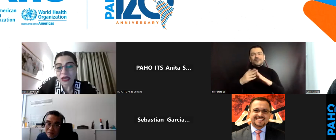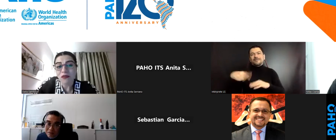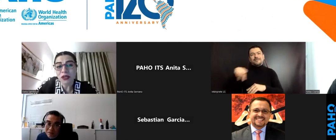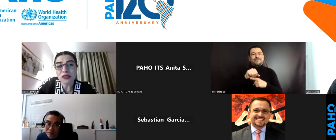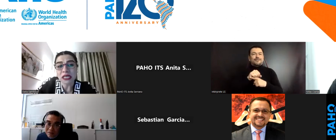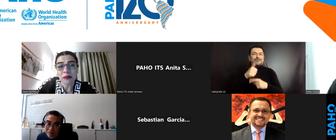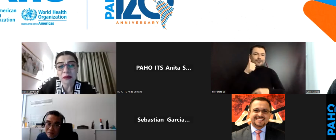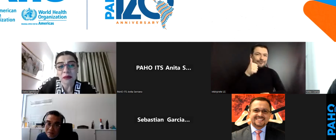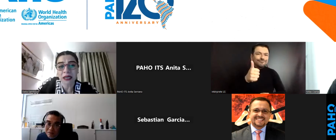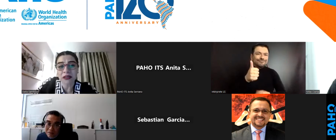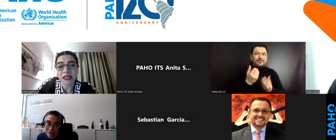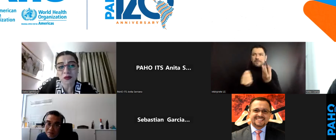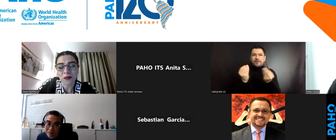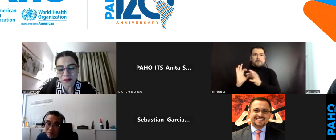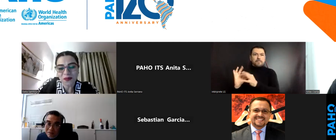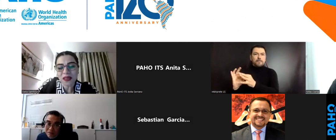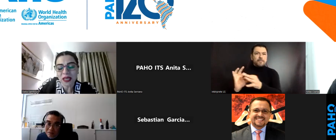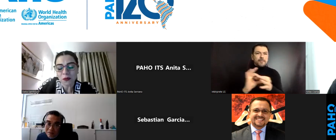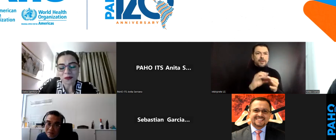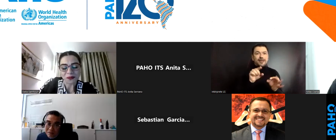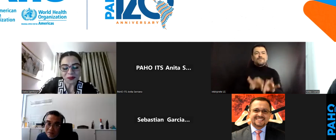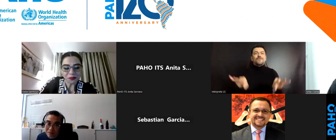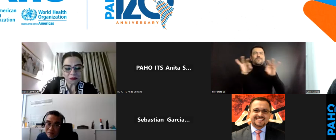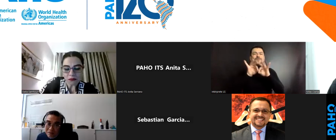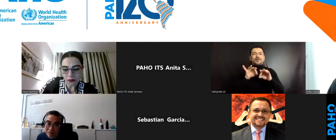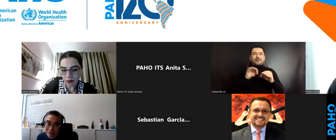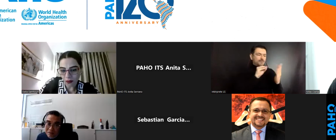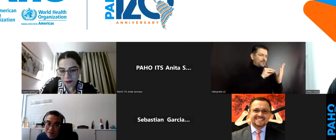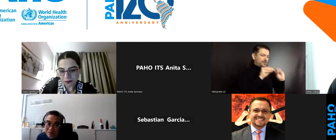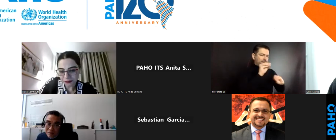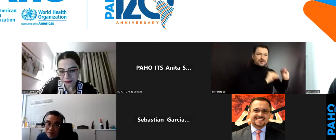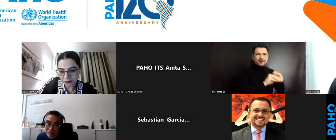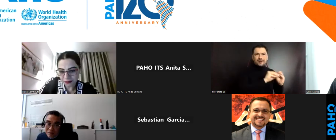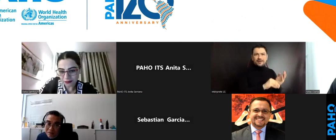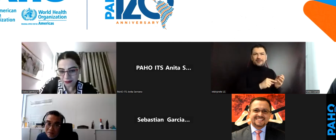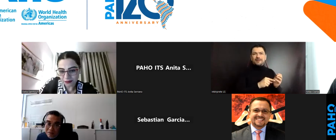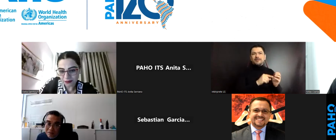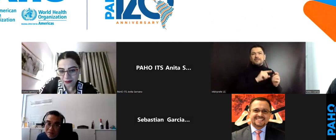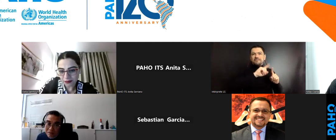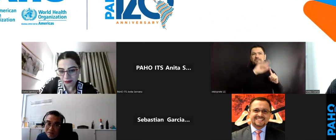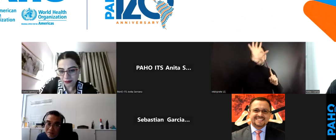esas respuestas, pero también en la creación de programas y lo hemos estado utilizando en algunos países también. Muchas gracias.